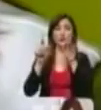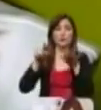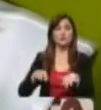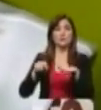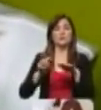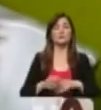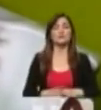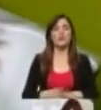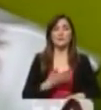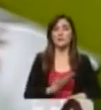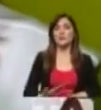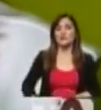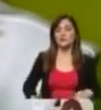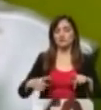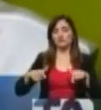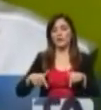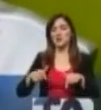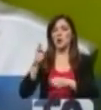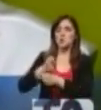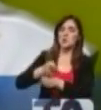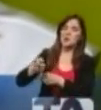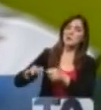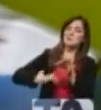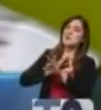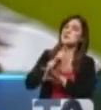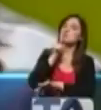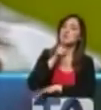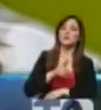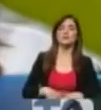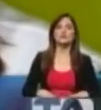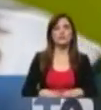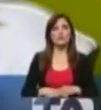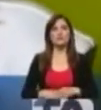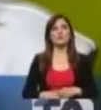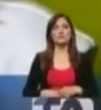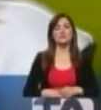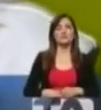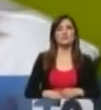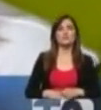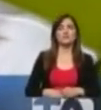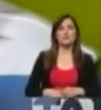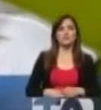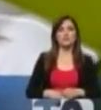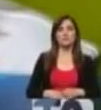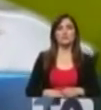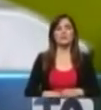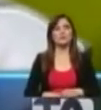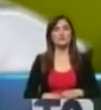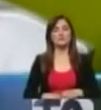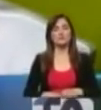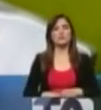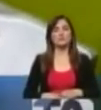sancionados. Es el presidente Lenín Moreno, por tanto queda en manos de él y a disposición de él el tema de si